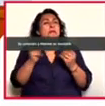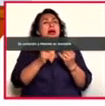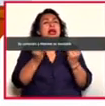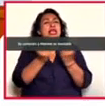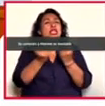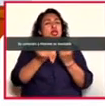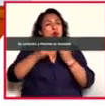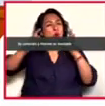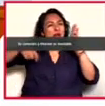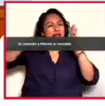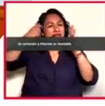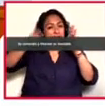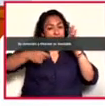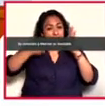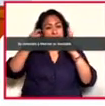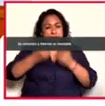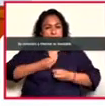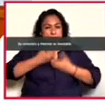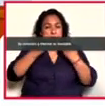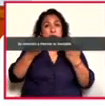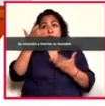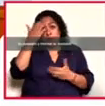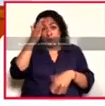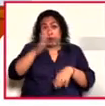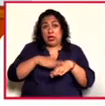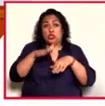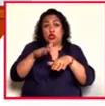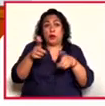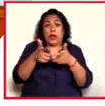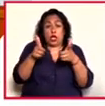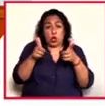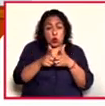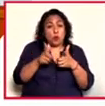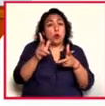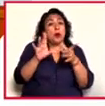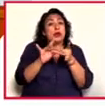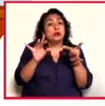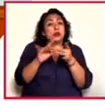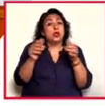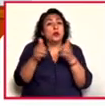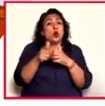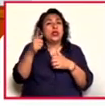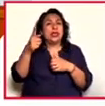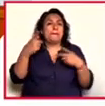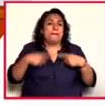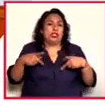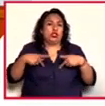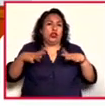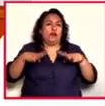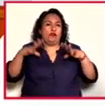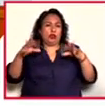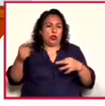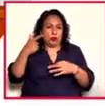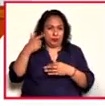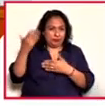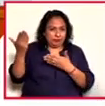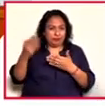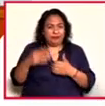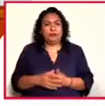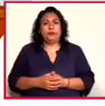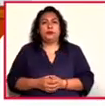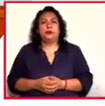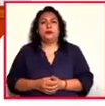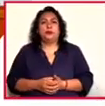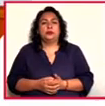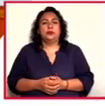cinematográfico. Para conocer más sobre esta agrupación, platicamos con uno de sus fundadores. Esto fue lo que nos dijo.